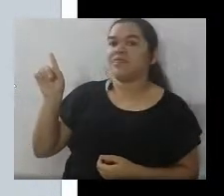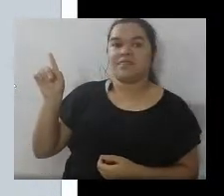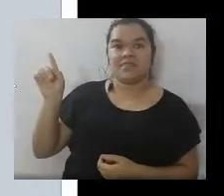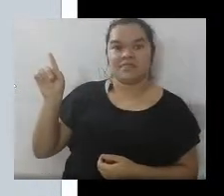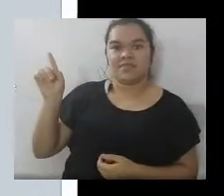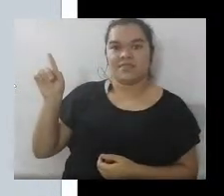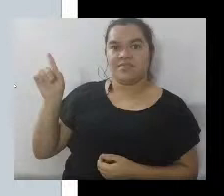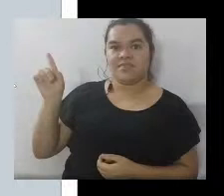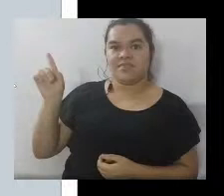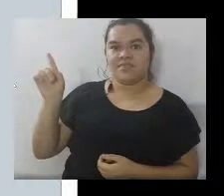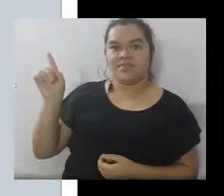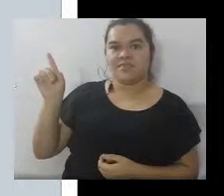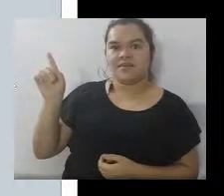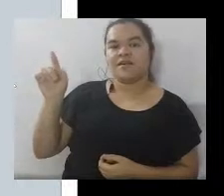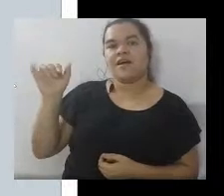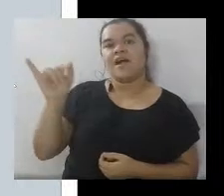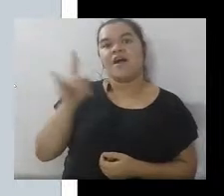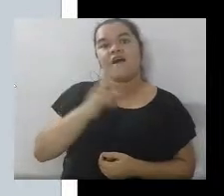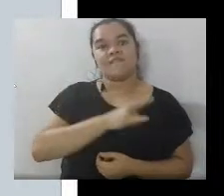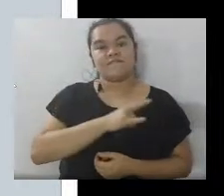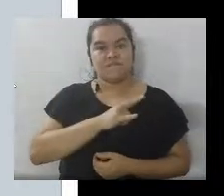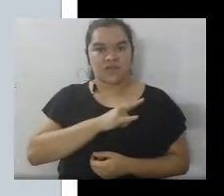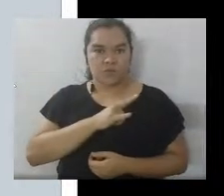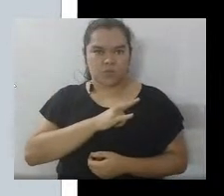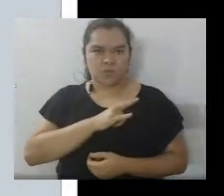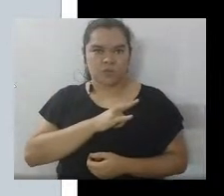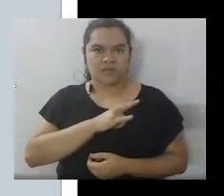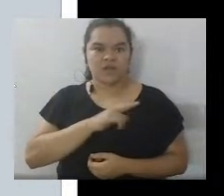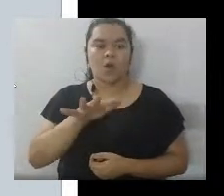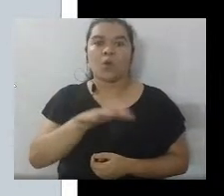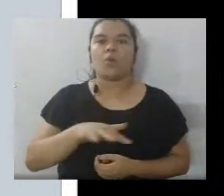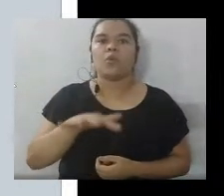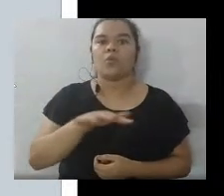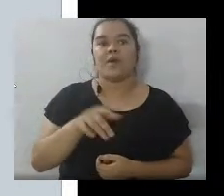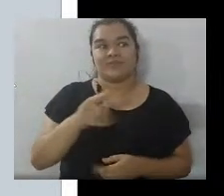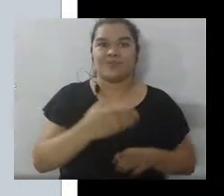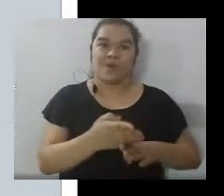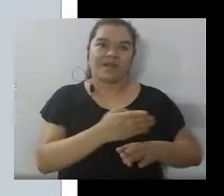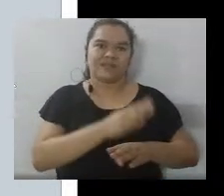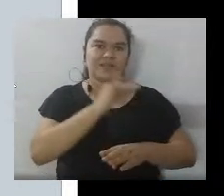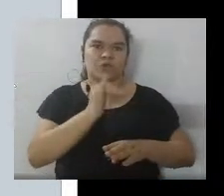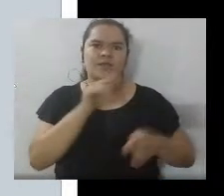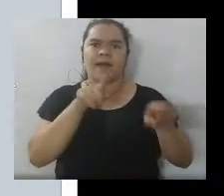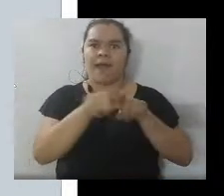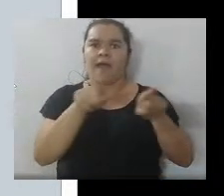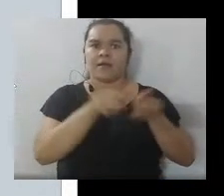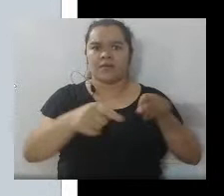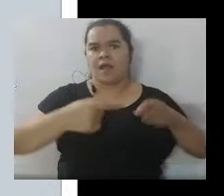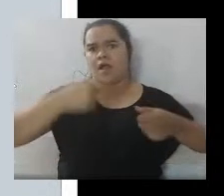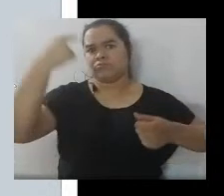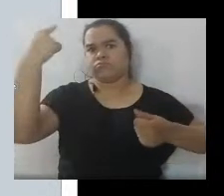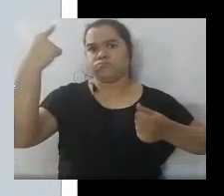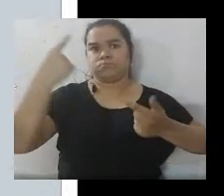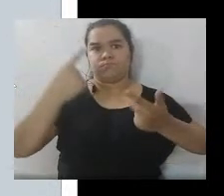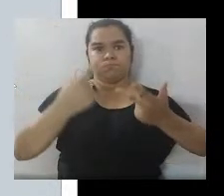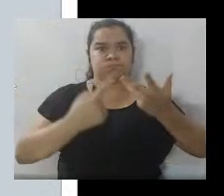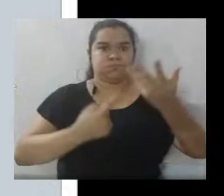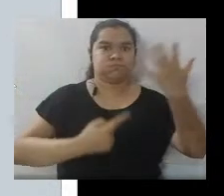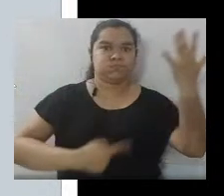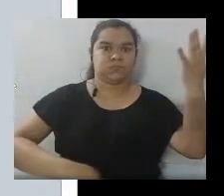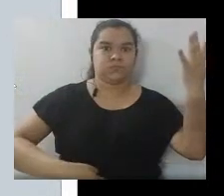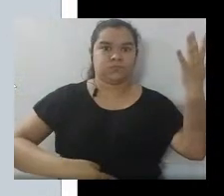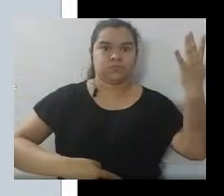Ciencias Exactas, que es una casa grande, como ya se dijo hasta acá, donde que alberga,